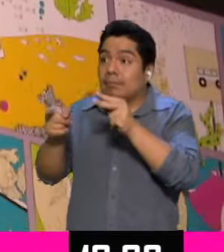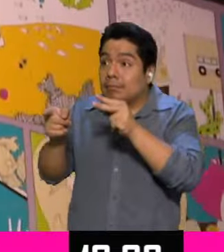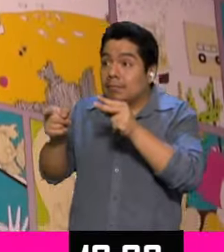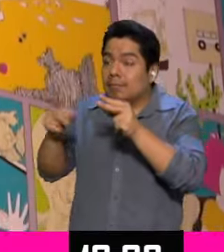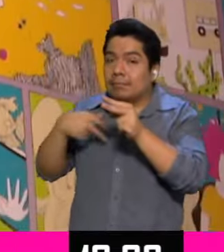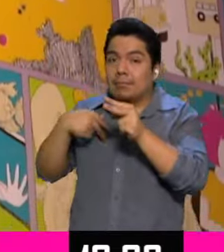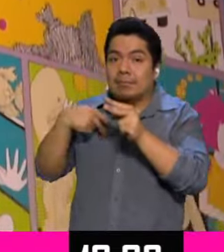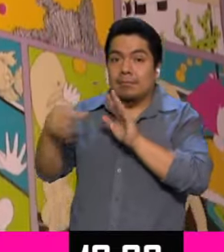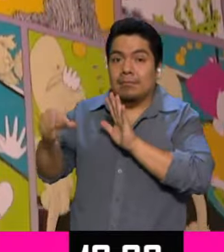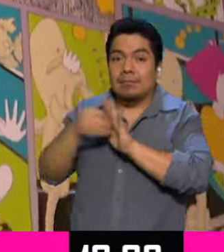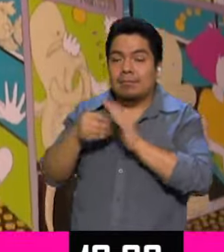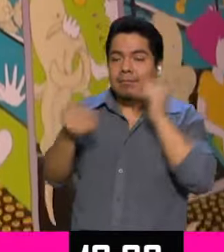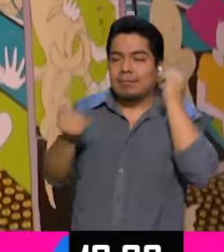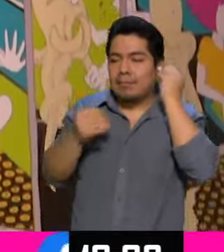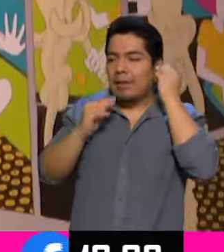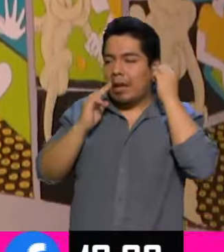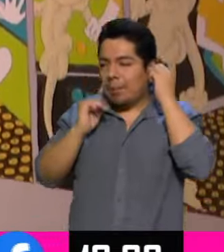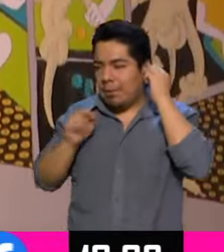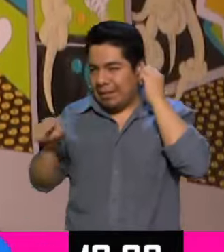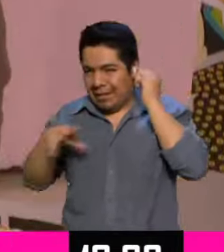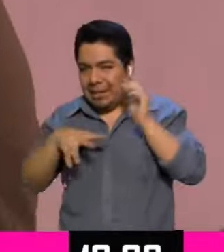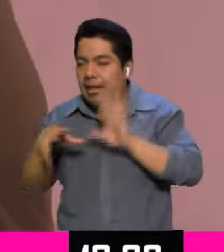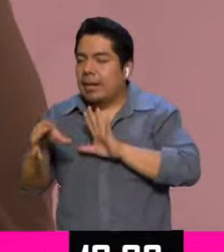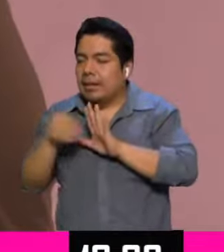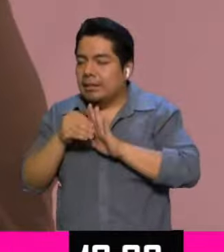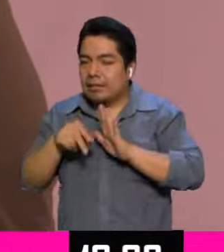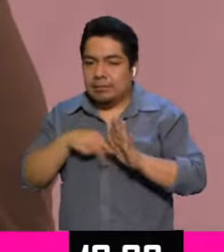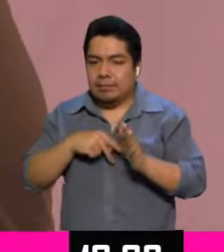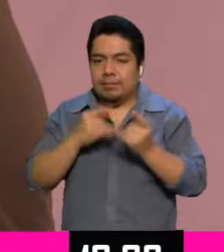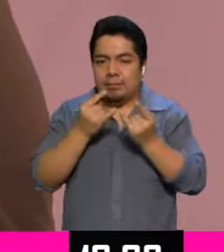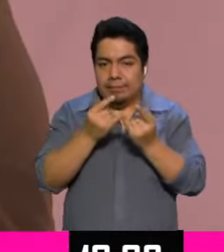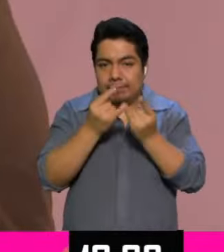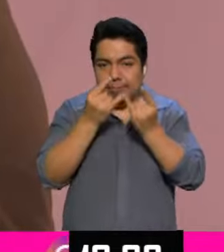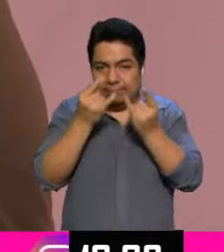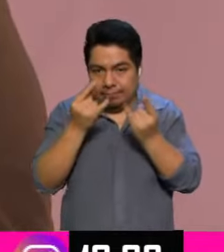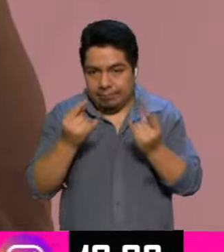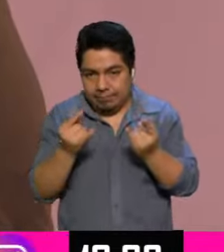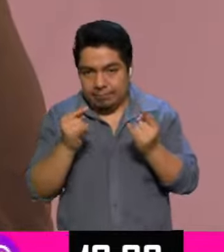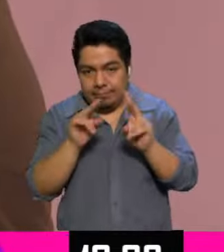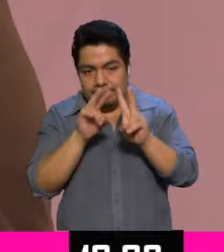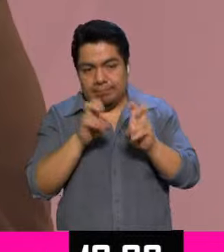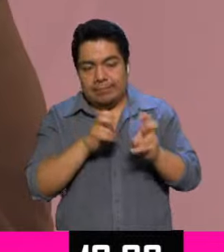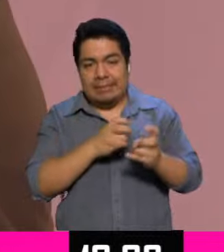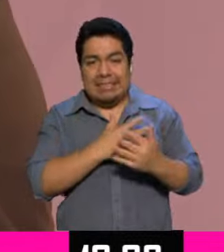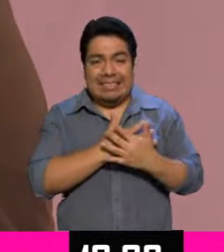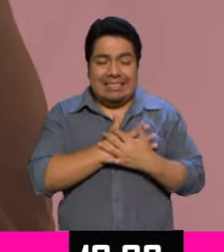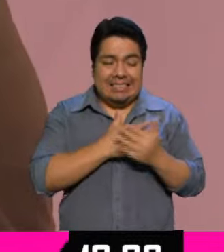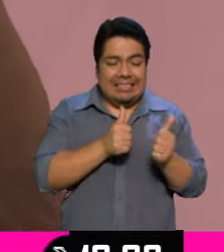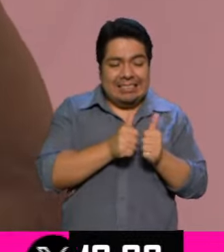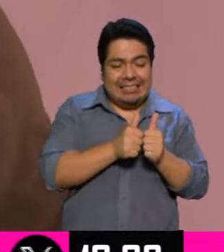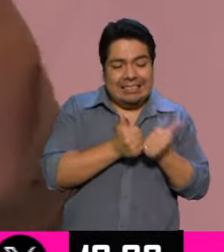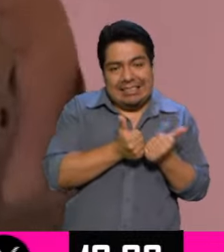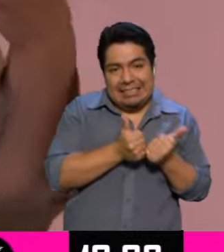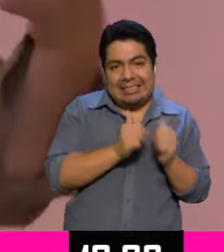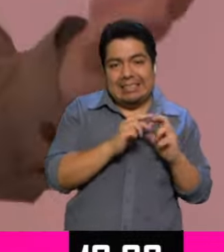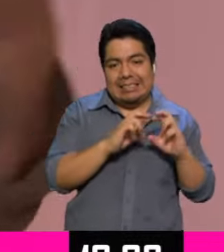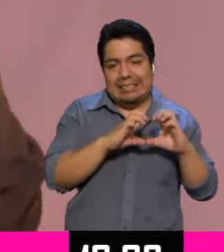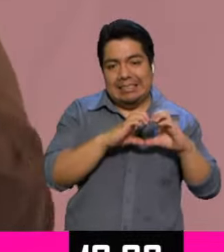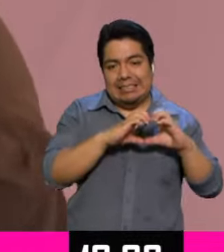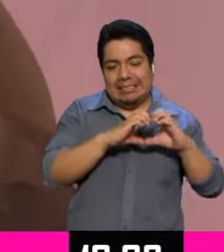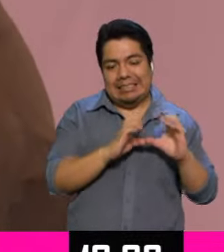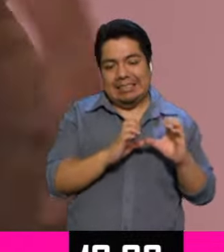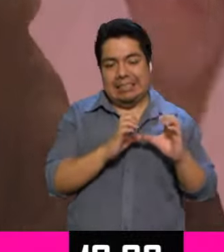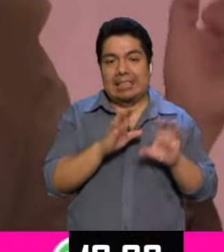con el mensaje que hay en cada una de ellas. Hay historietas que abordan el tema del desamor, ¿no? Esos desencuentros que de